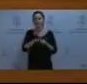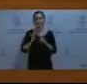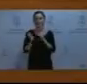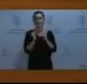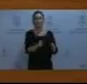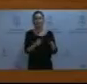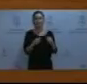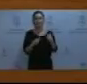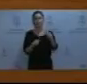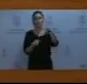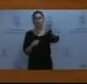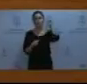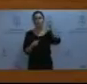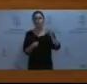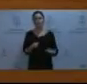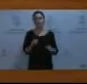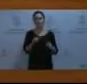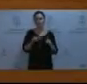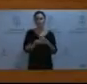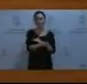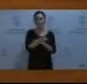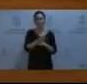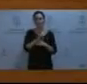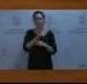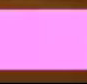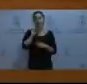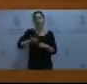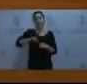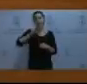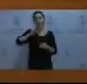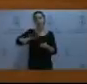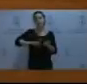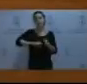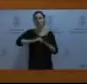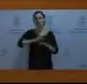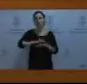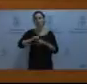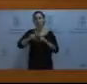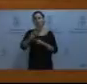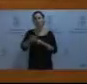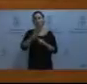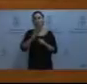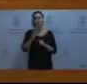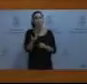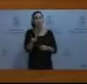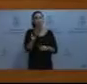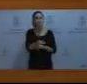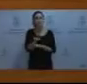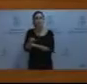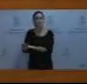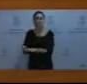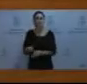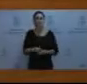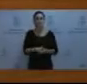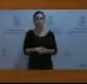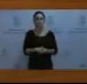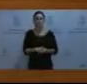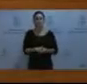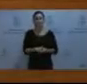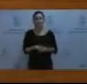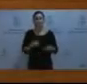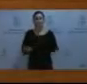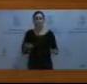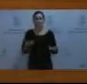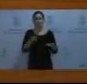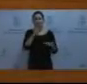para que la consejería pudiera acceder, hubo que llegar a sentencias judiciales y vencer en los sucesivos recursos. Bueno, pues en este punto, que ya se